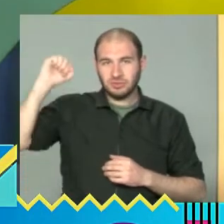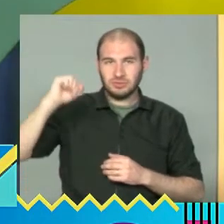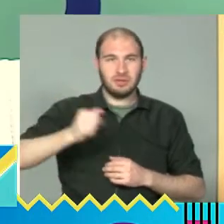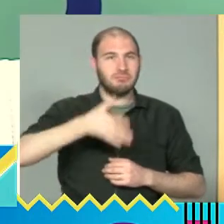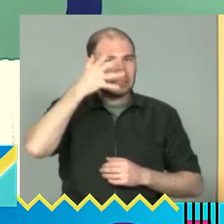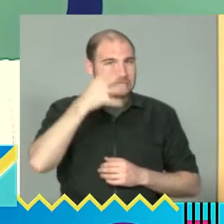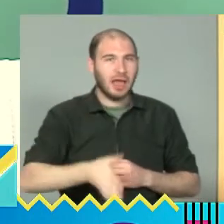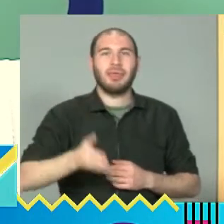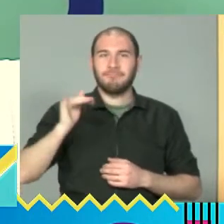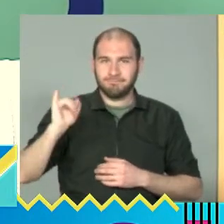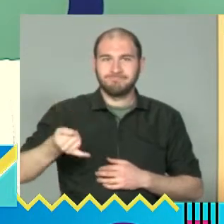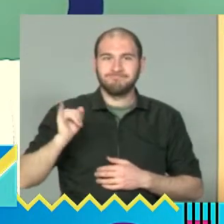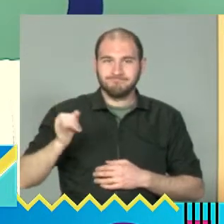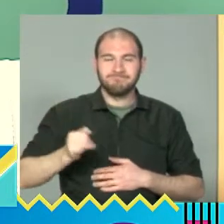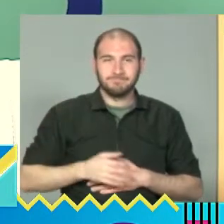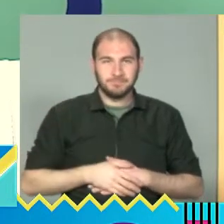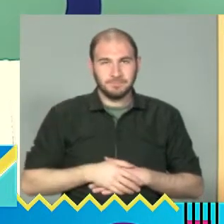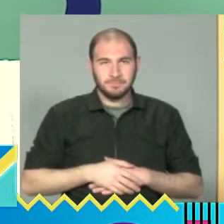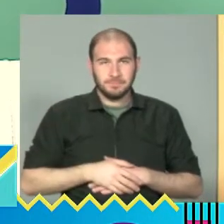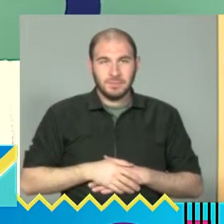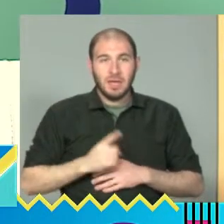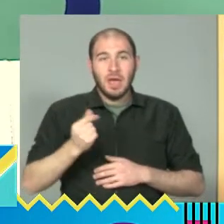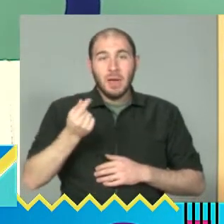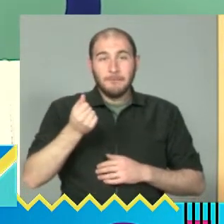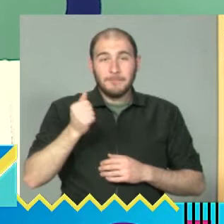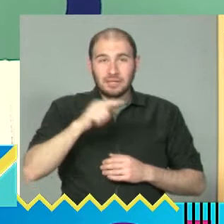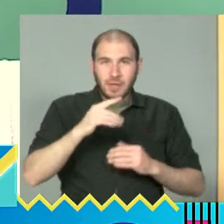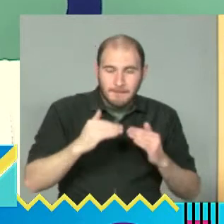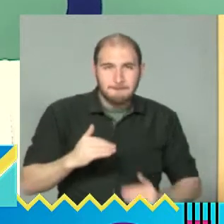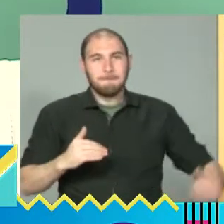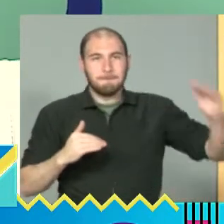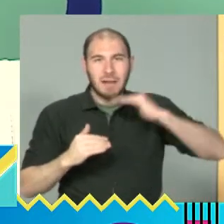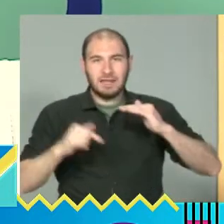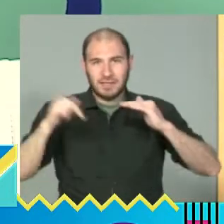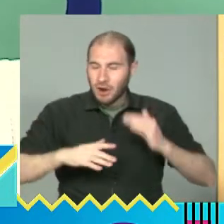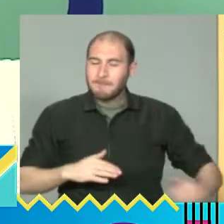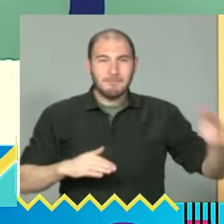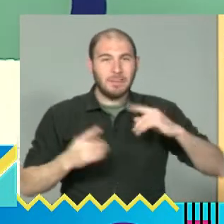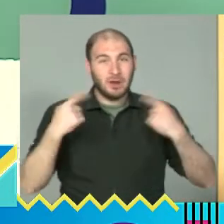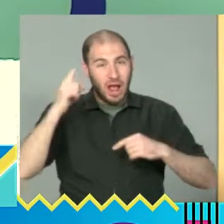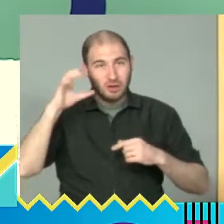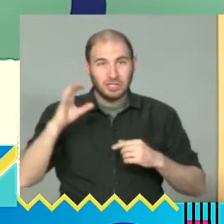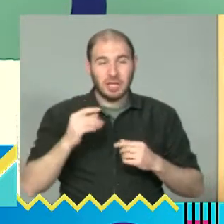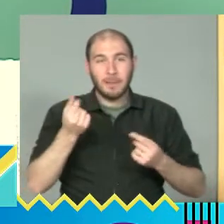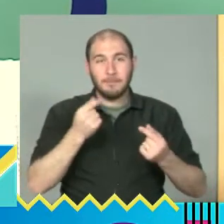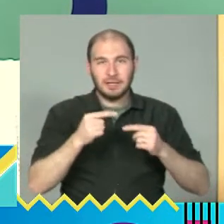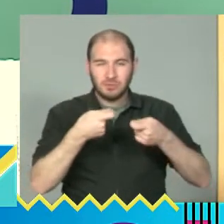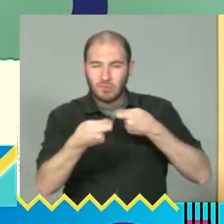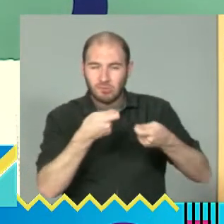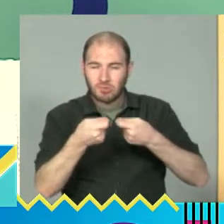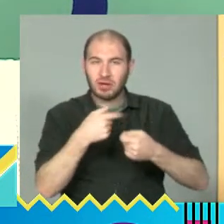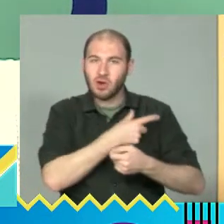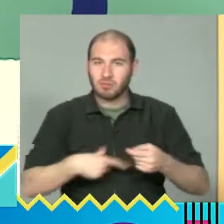alta. Absolutamente. De hecho, los precios deberían estar aún más altos de lo que están, pero acordate que como hay muchos precios regulados, el